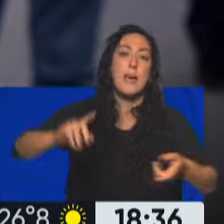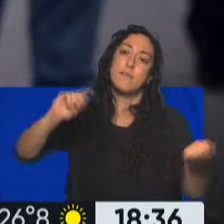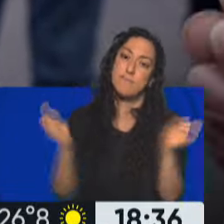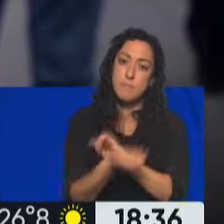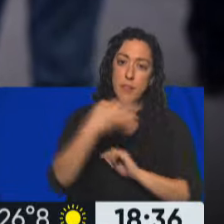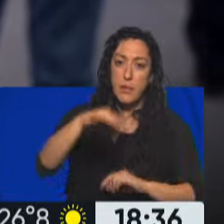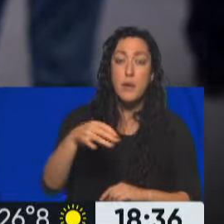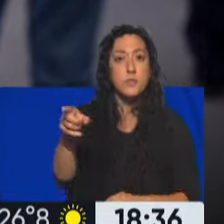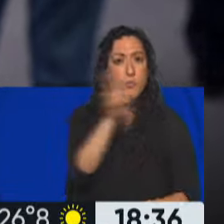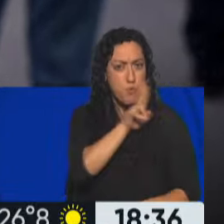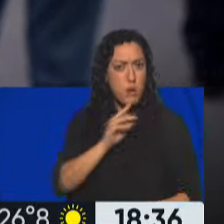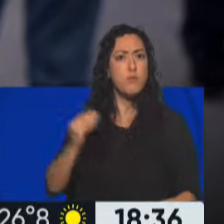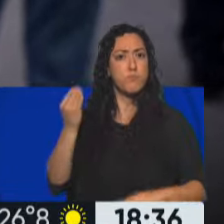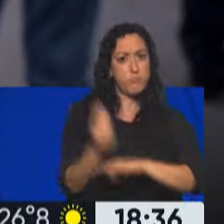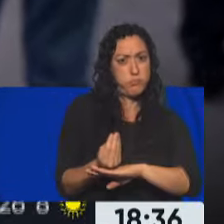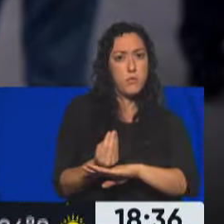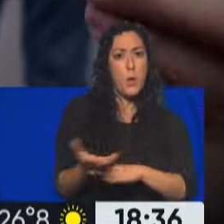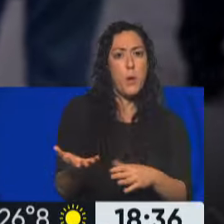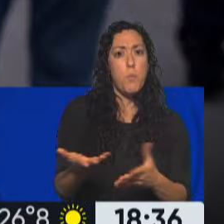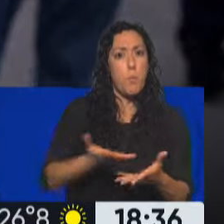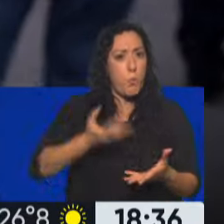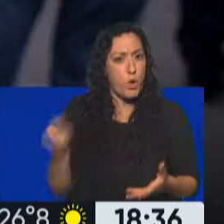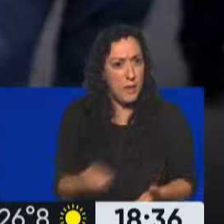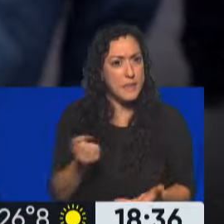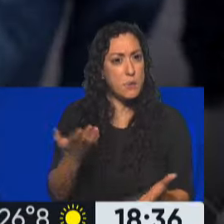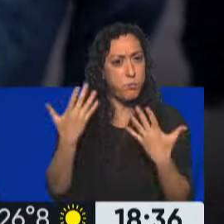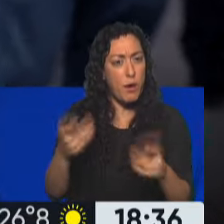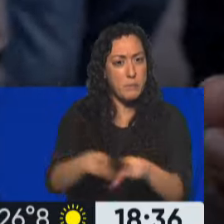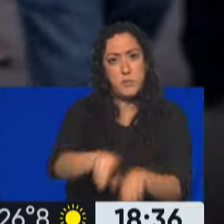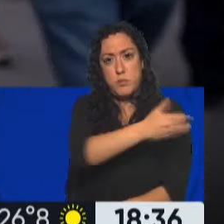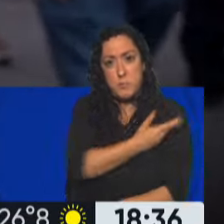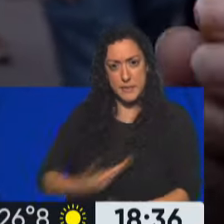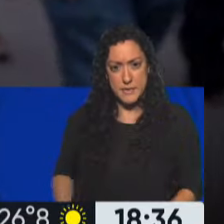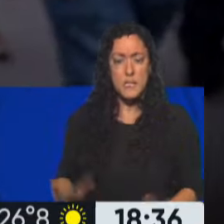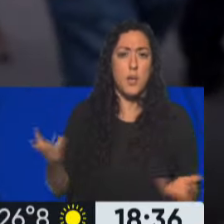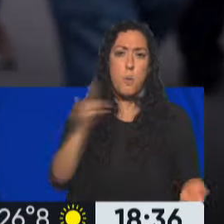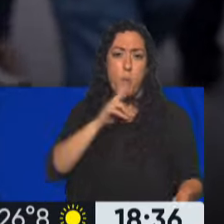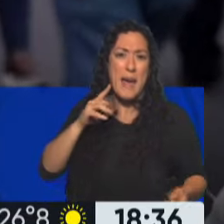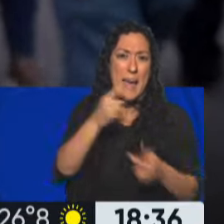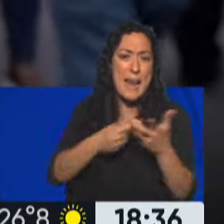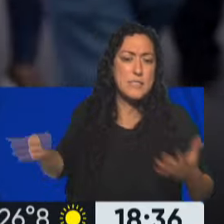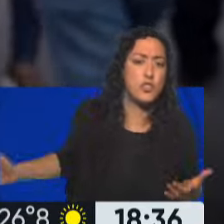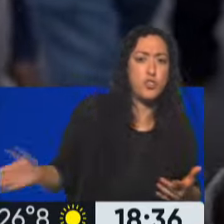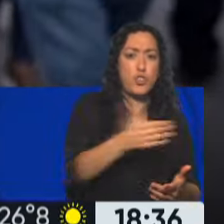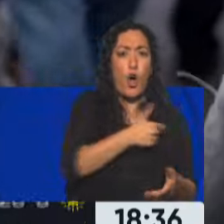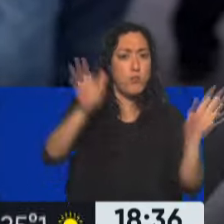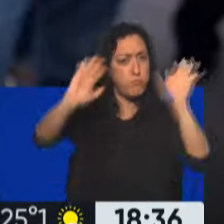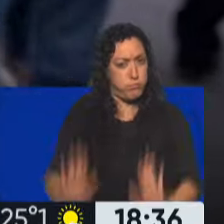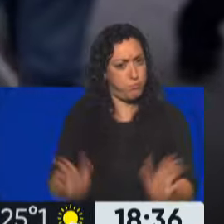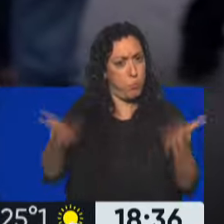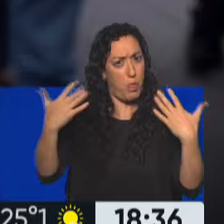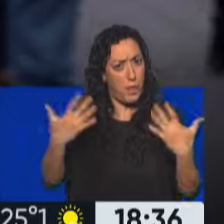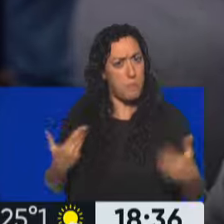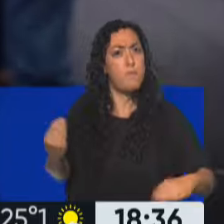ella, que una mujer puede ocupar un puesto grande como la presidencia. Creo que todas las mujeres estamos preparadas para eso, que sí podemos